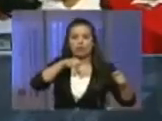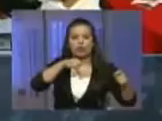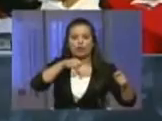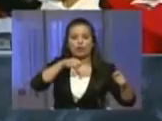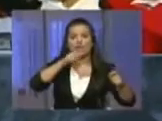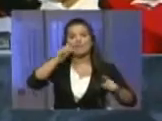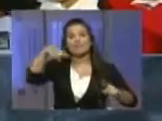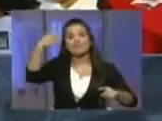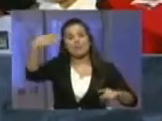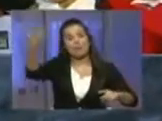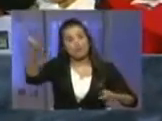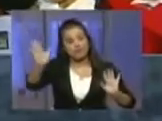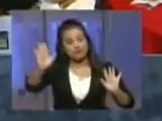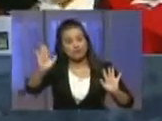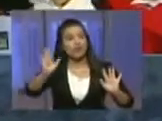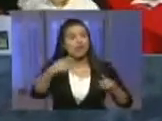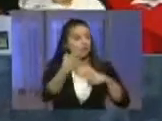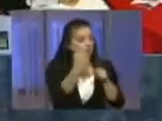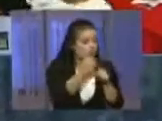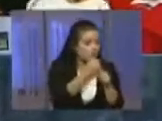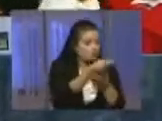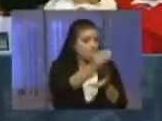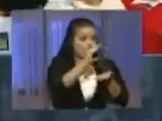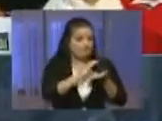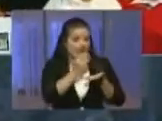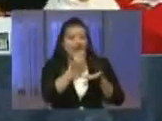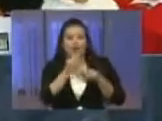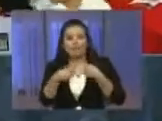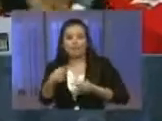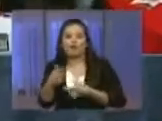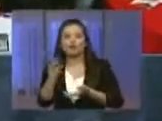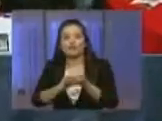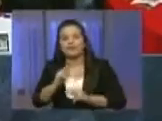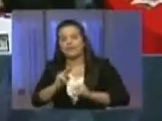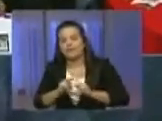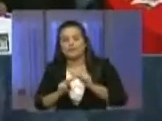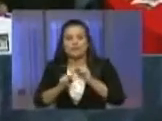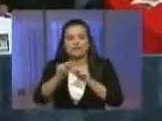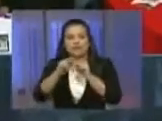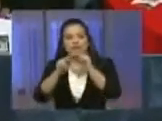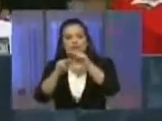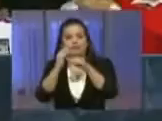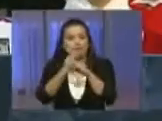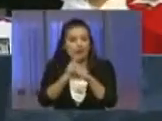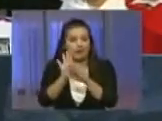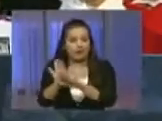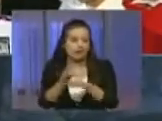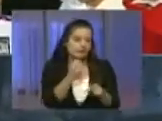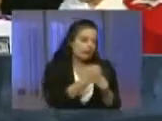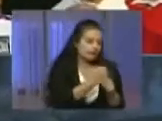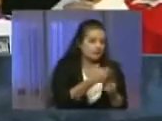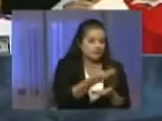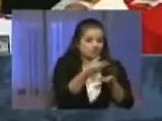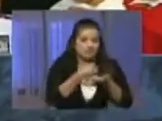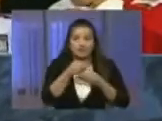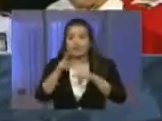cuando se podía cha cha cha cha cha cha cha le ponían su cómo se llaman sus bloques de cemento